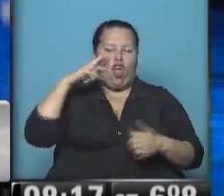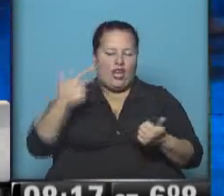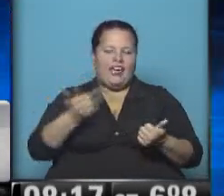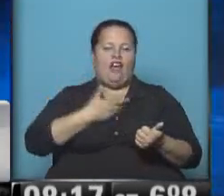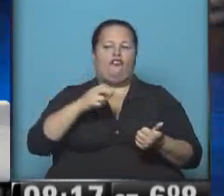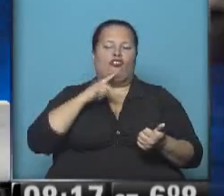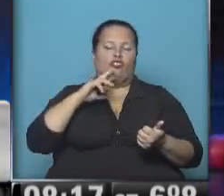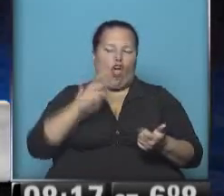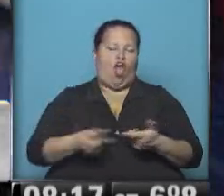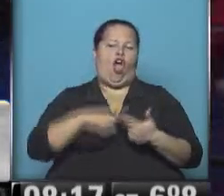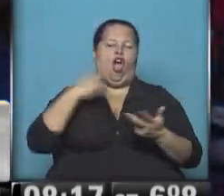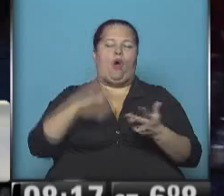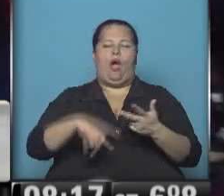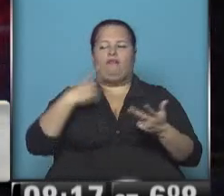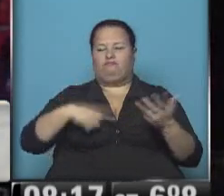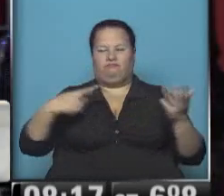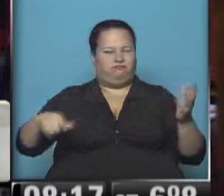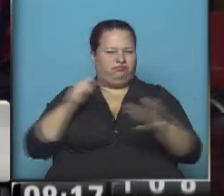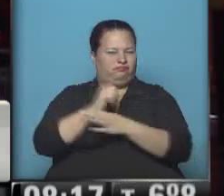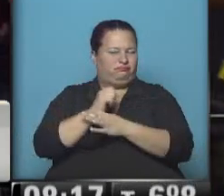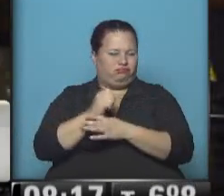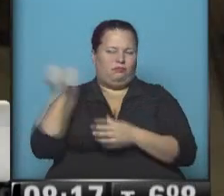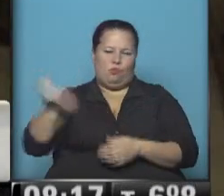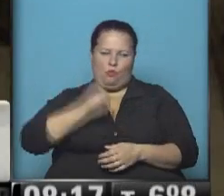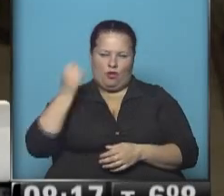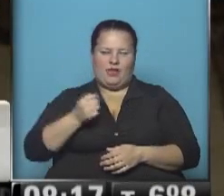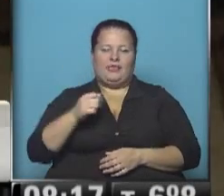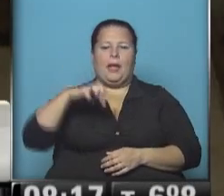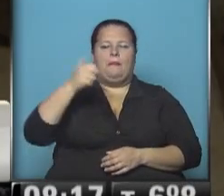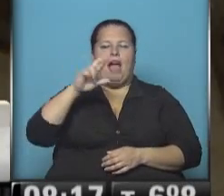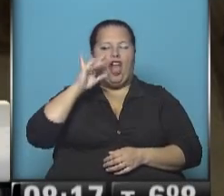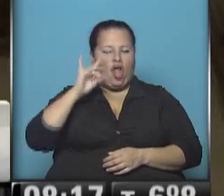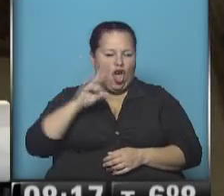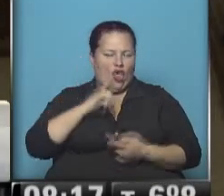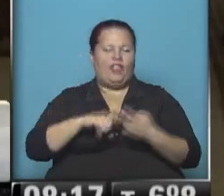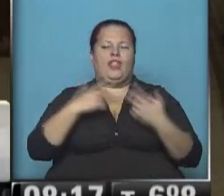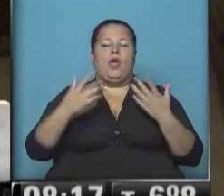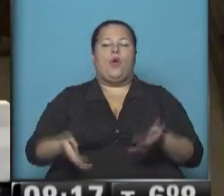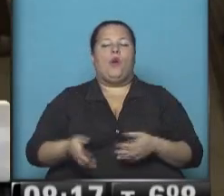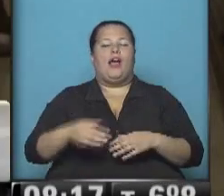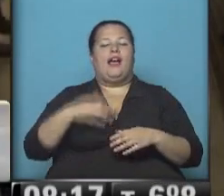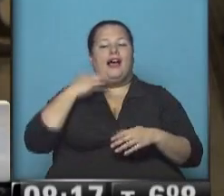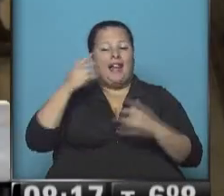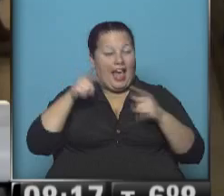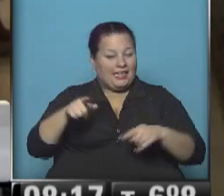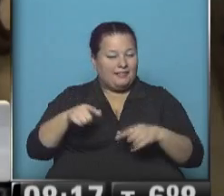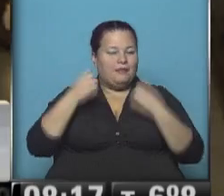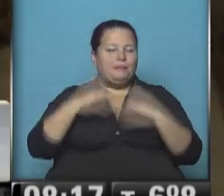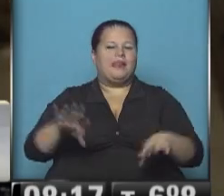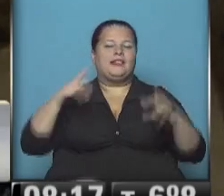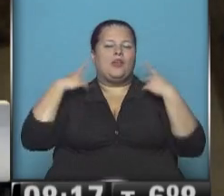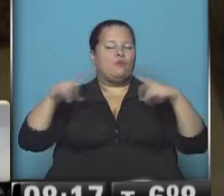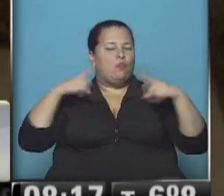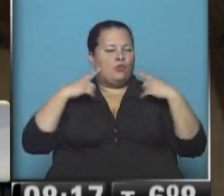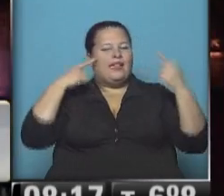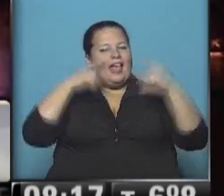Fontova, con un montón de artistas importantes, con Teresa Parodi. Y bueno, a través de eso empezamos a escribir un musical que